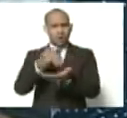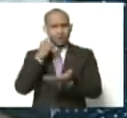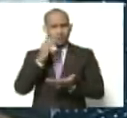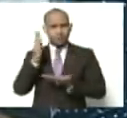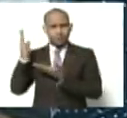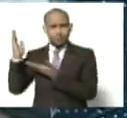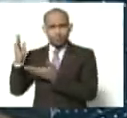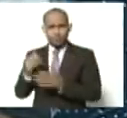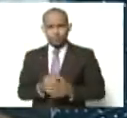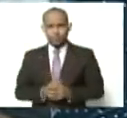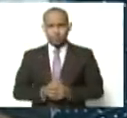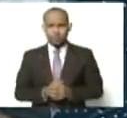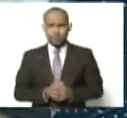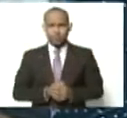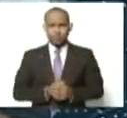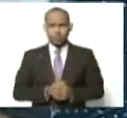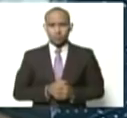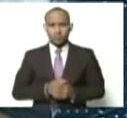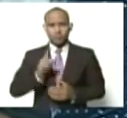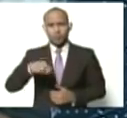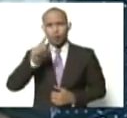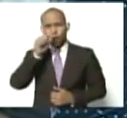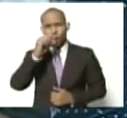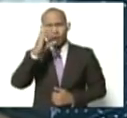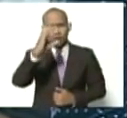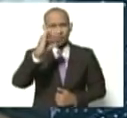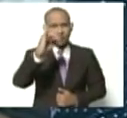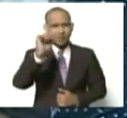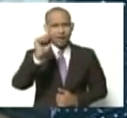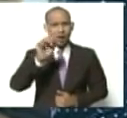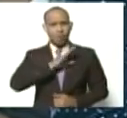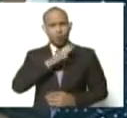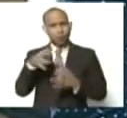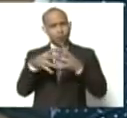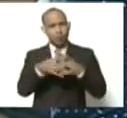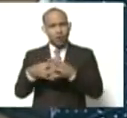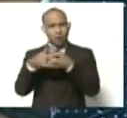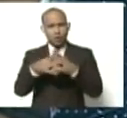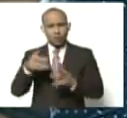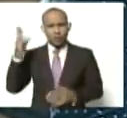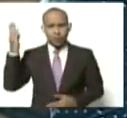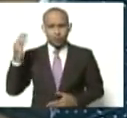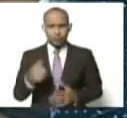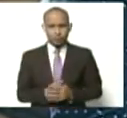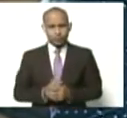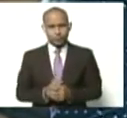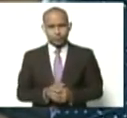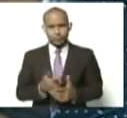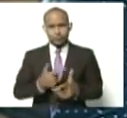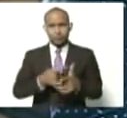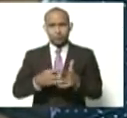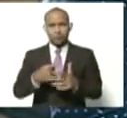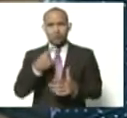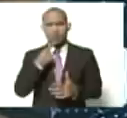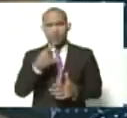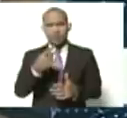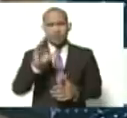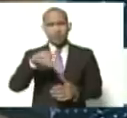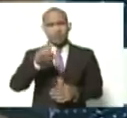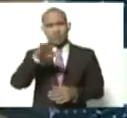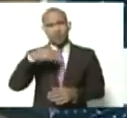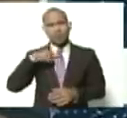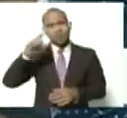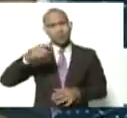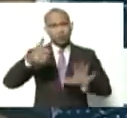Trujillo y el agente de la CIA, Mariano José Ugarte Morillo, donde le dice, mira, necesitamos, son